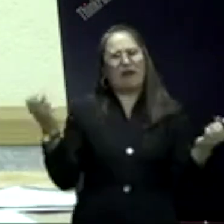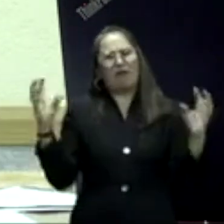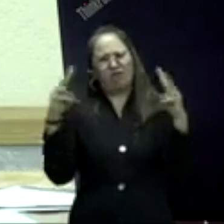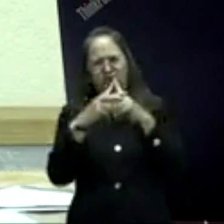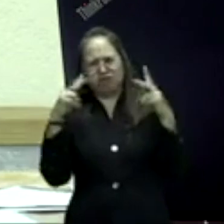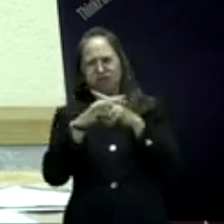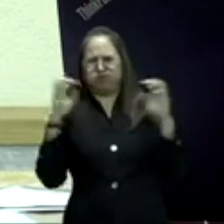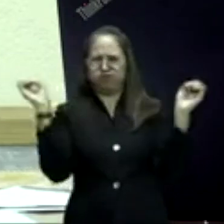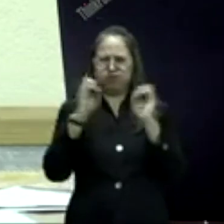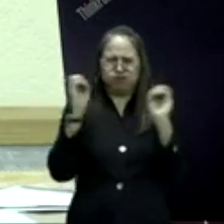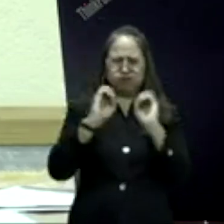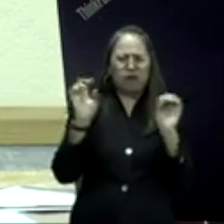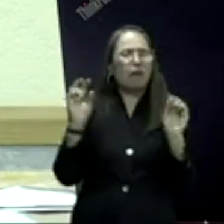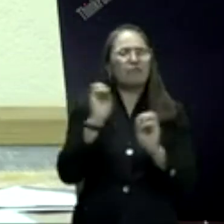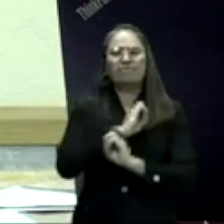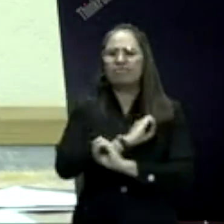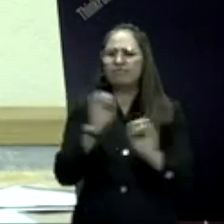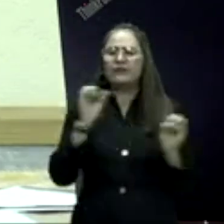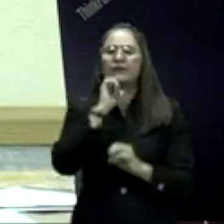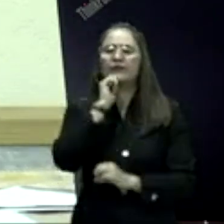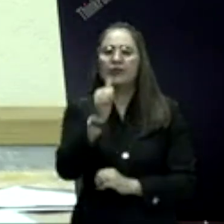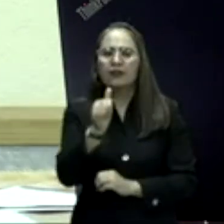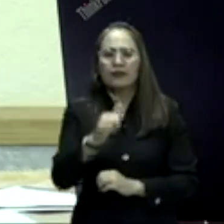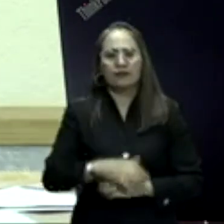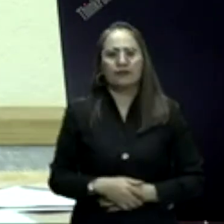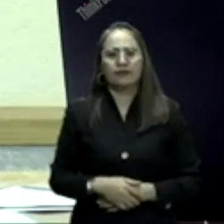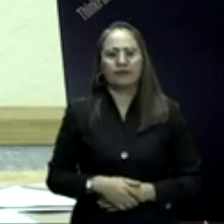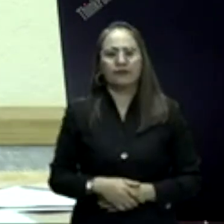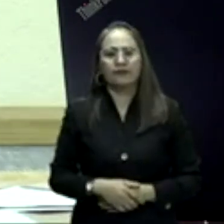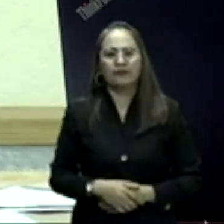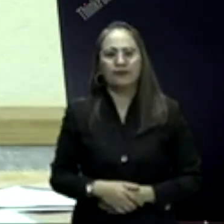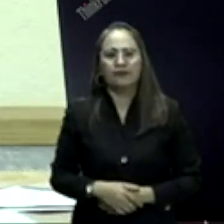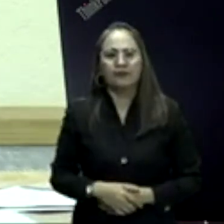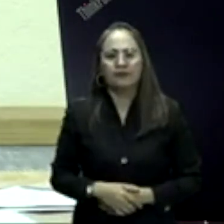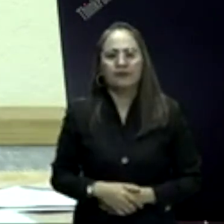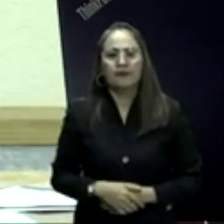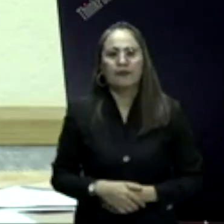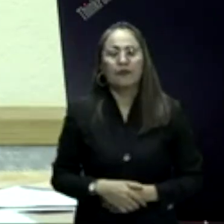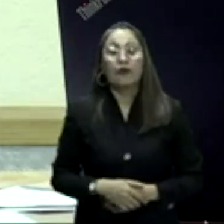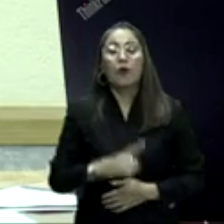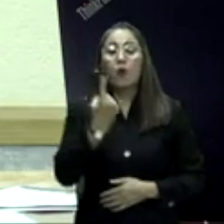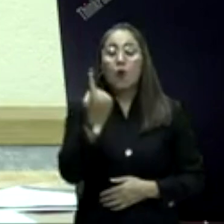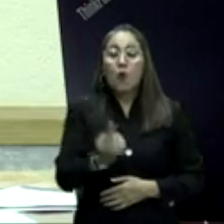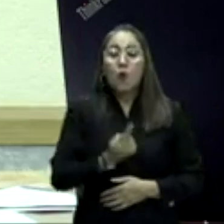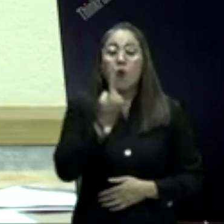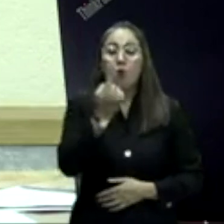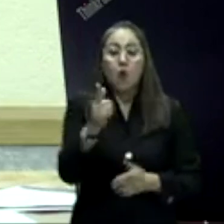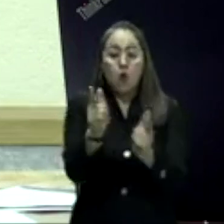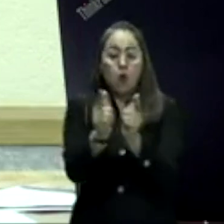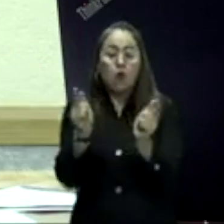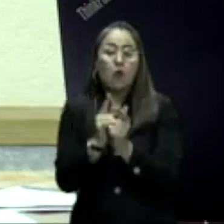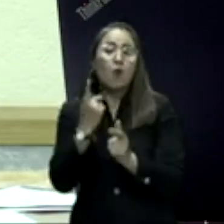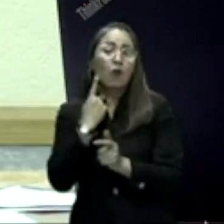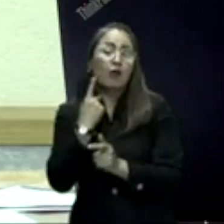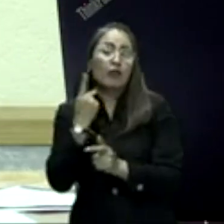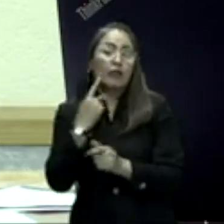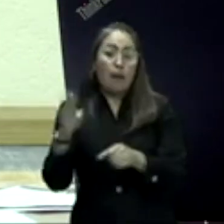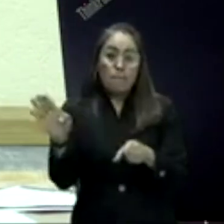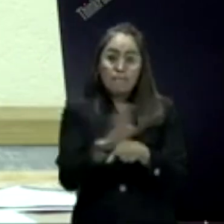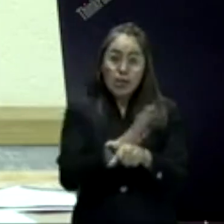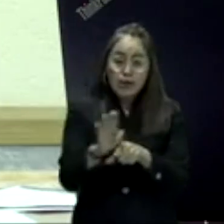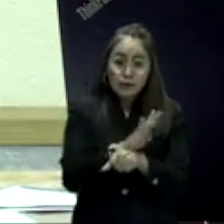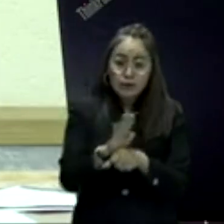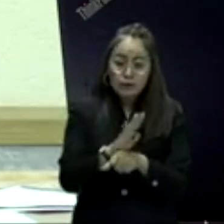mínimos conflictos postelectorales. Y no ha sido una sola fuerza política la beneficiaria de esas